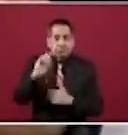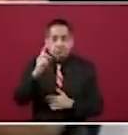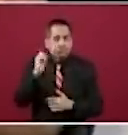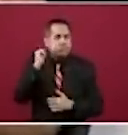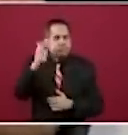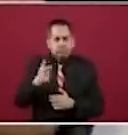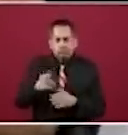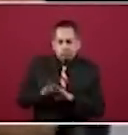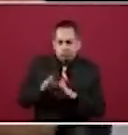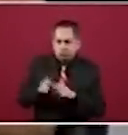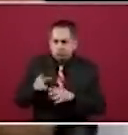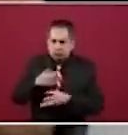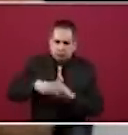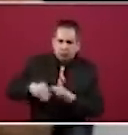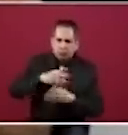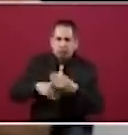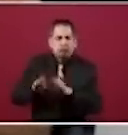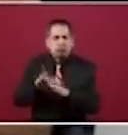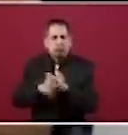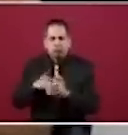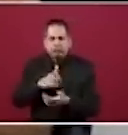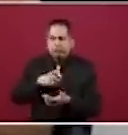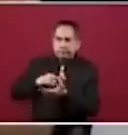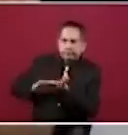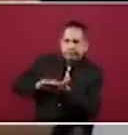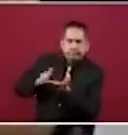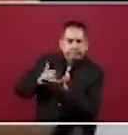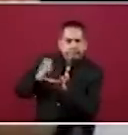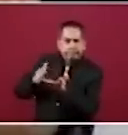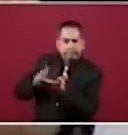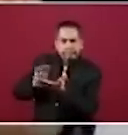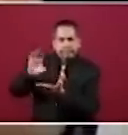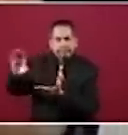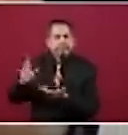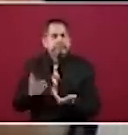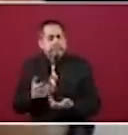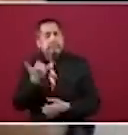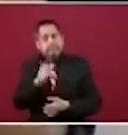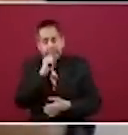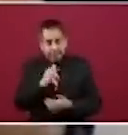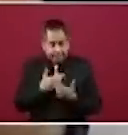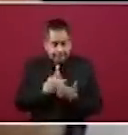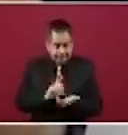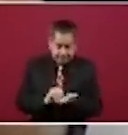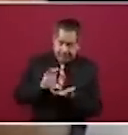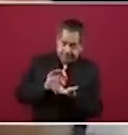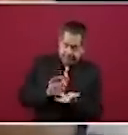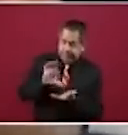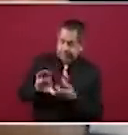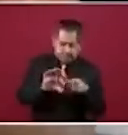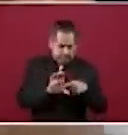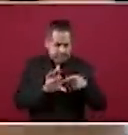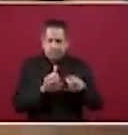algún tema de refinanciamiento o reestructuración o algo así? Y la capitalización, el dinero, ¿de dónde va a venir? Porque